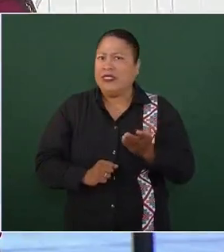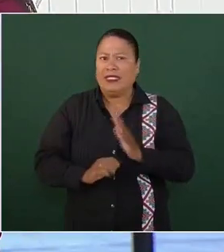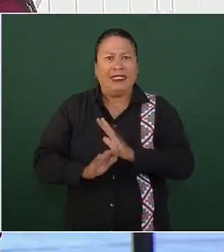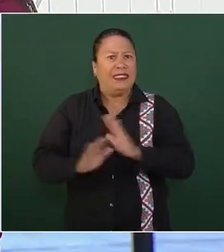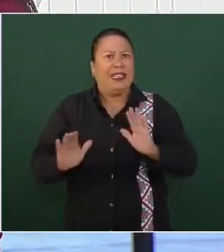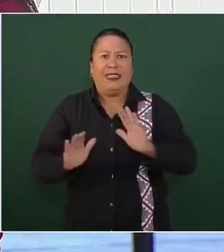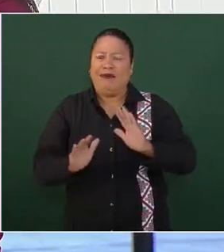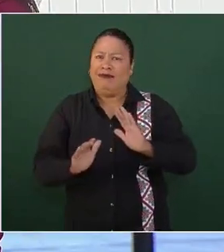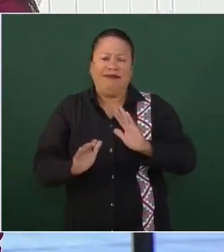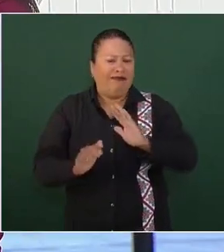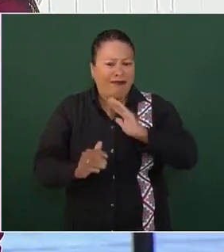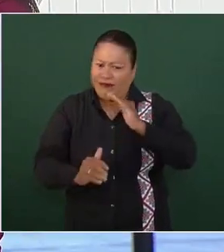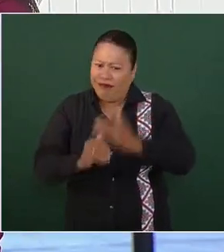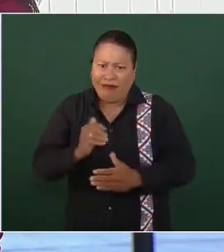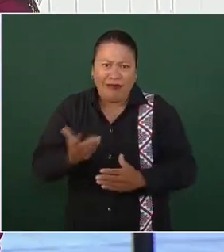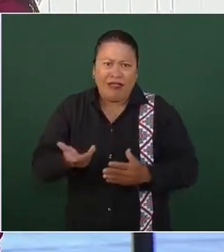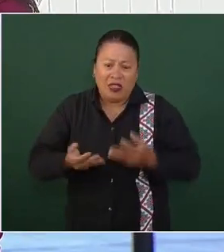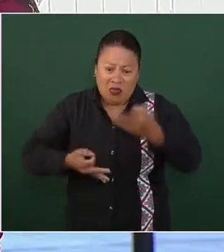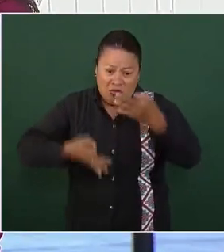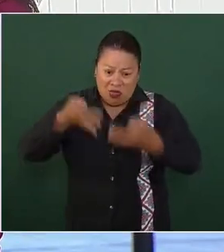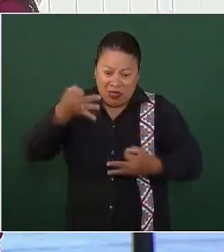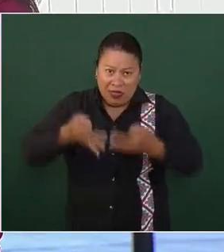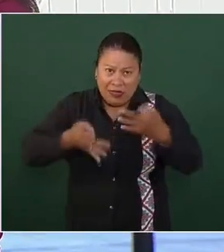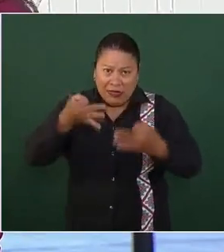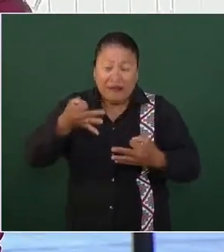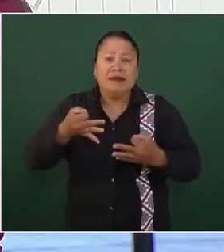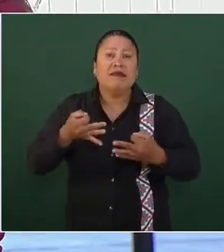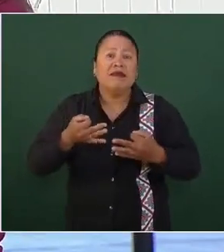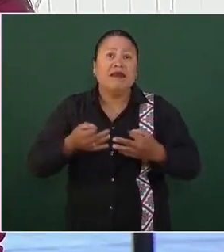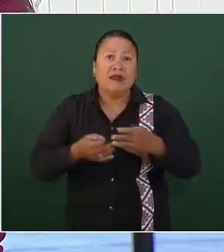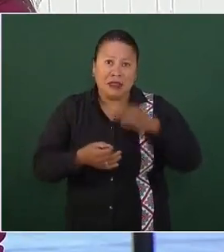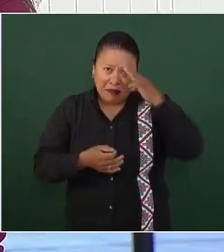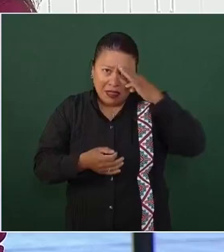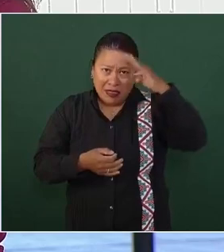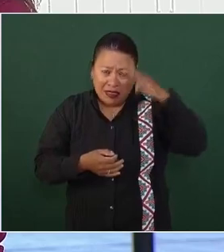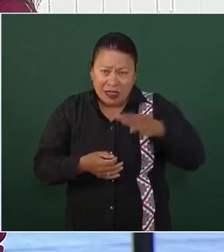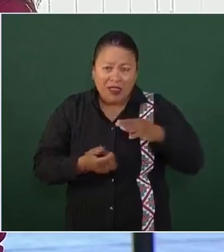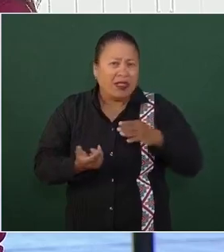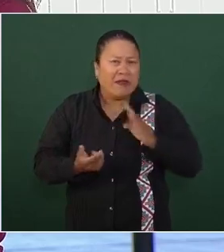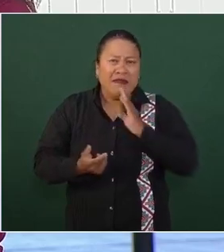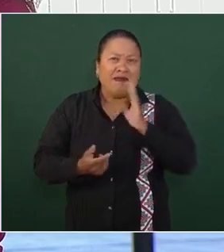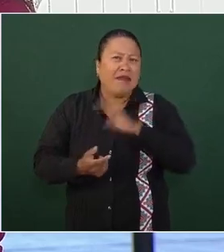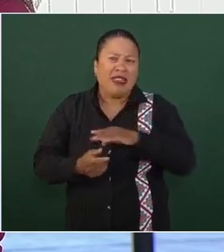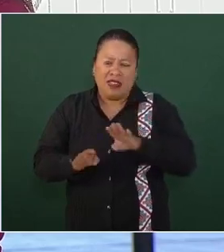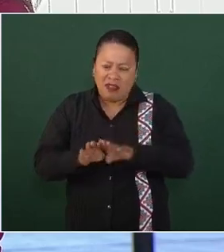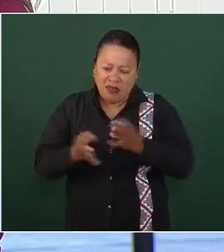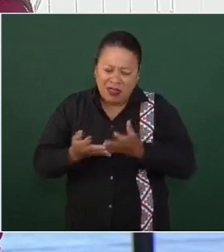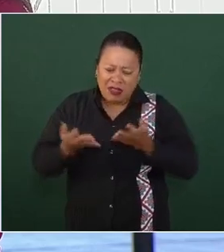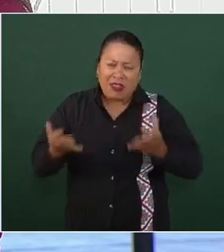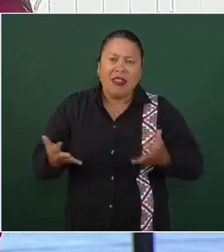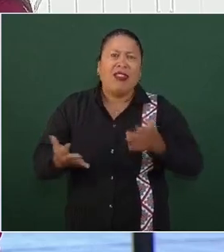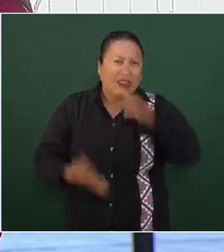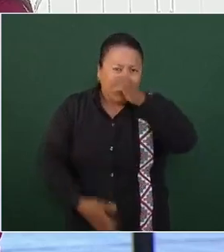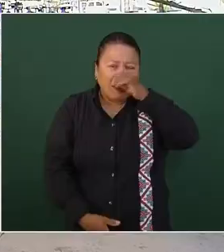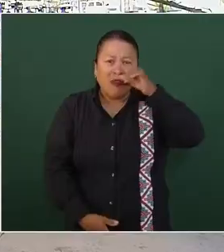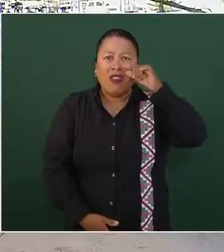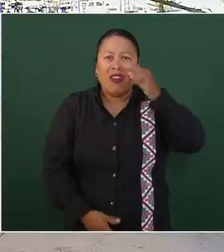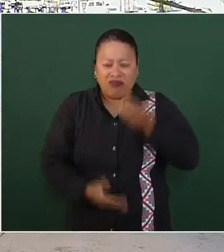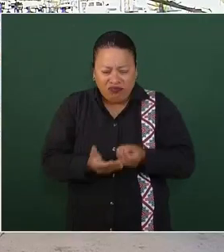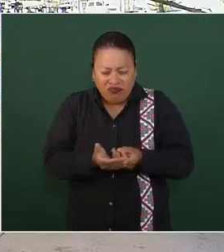presidente y los jueces y magistrados dejan muy mal a la tierra del Benimérito de las Américas don Benito Juárez